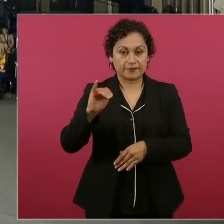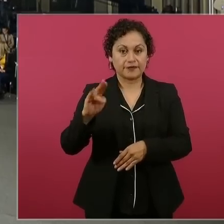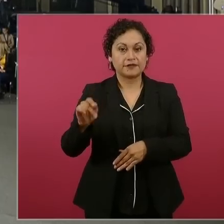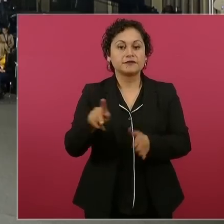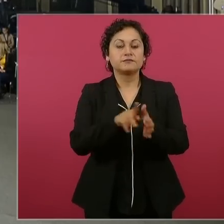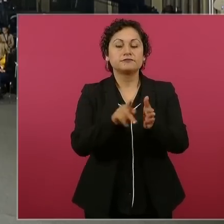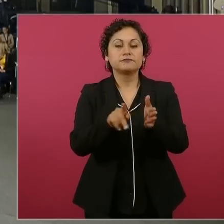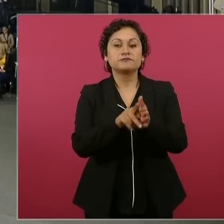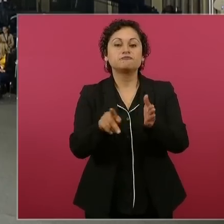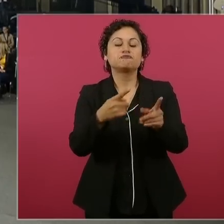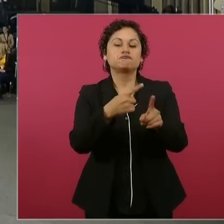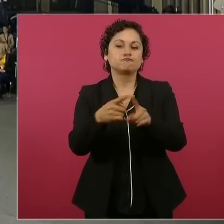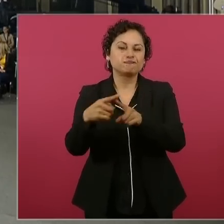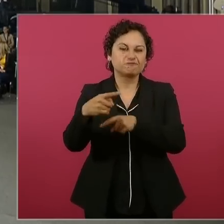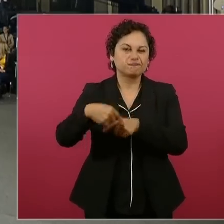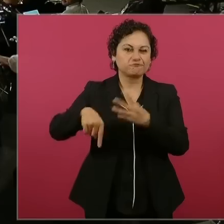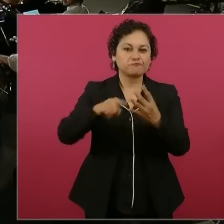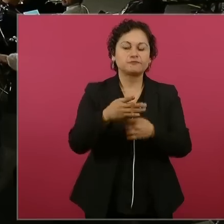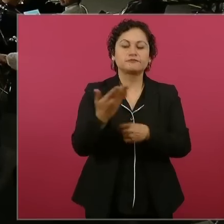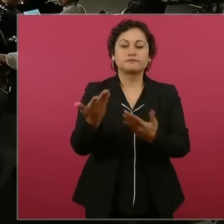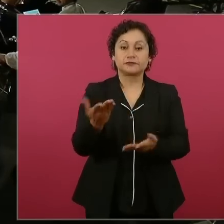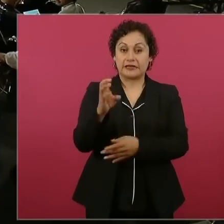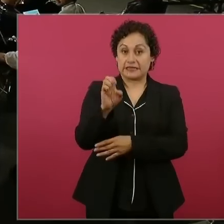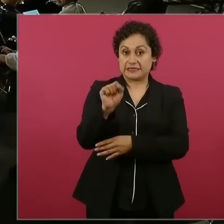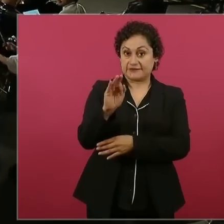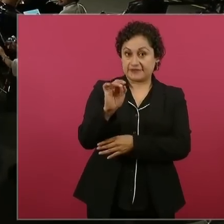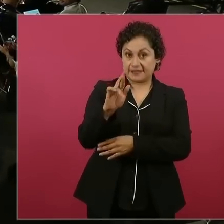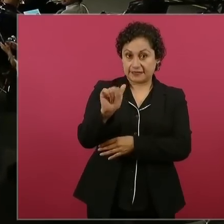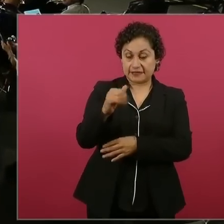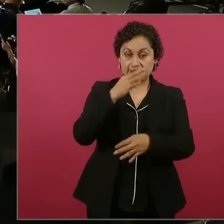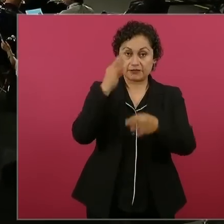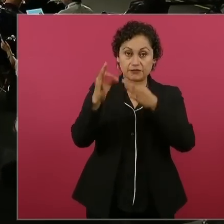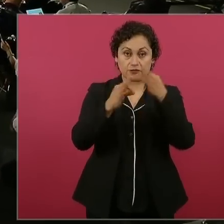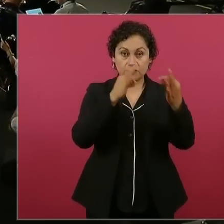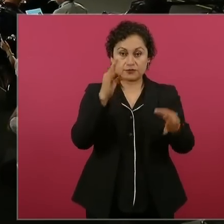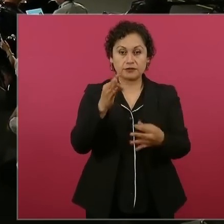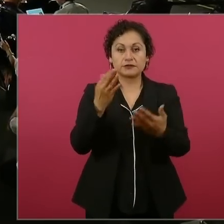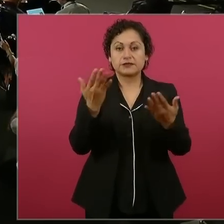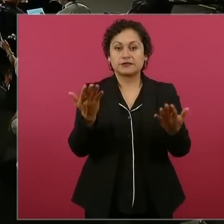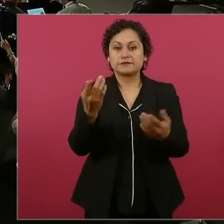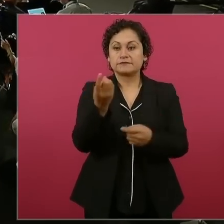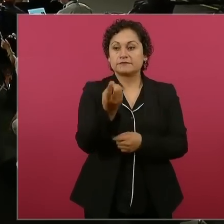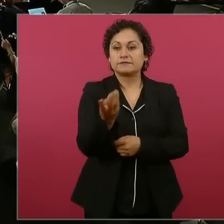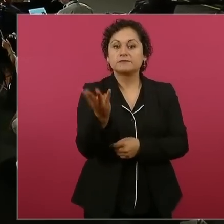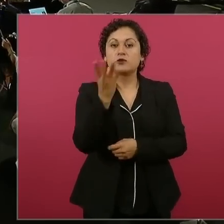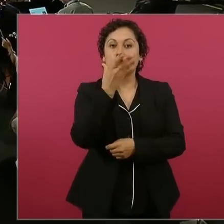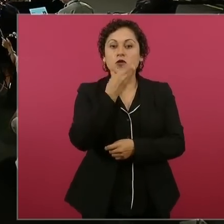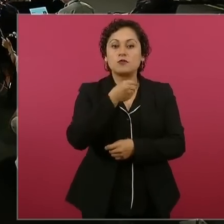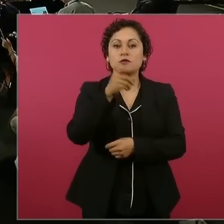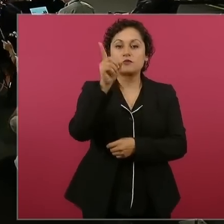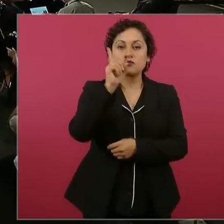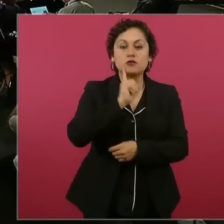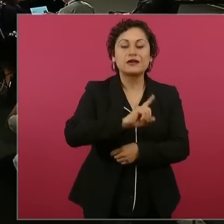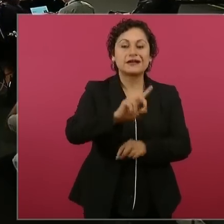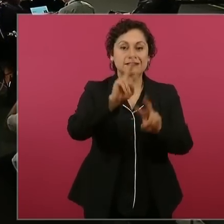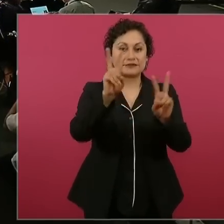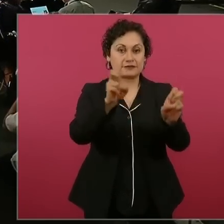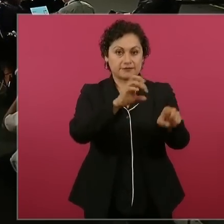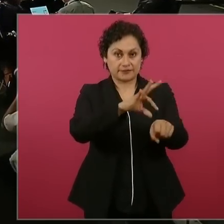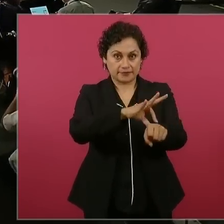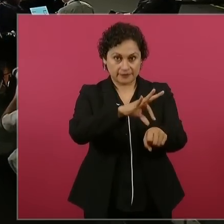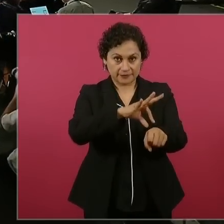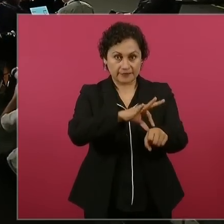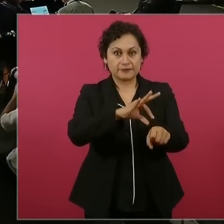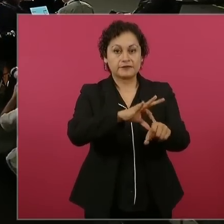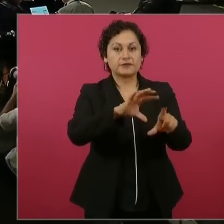revista Naturopatía. A través de Esfera Noticias, guardianes del conocimiento, hombres y mujeres medicina de la parte alta y